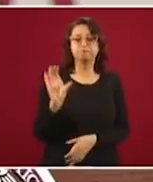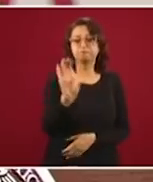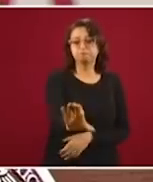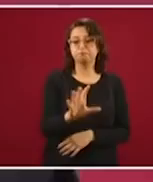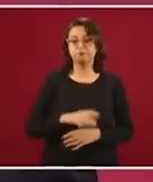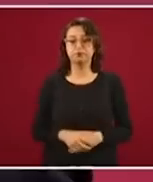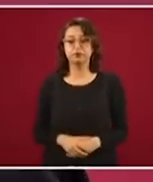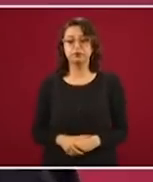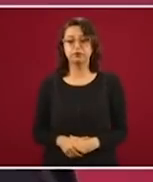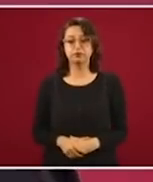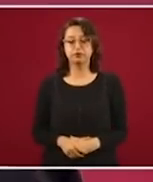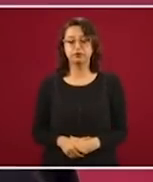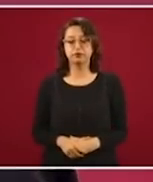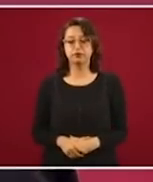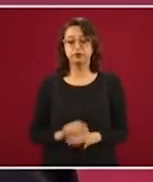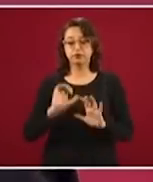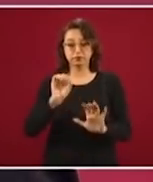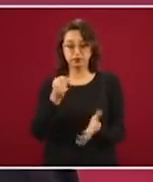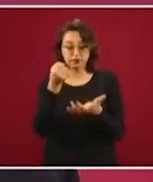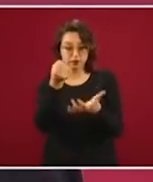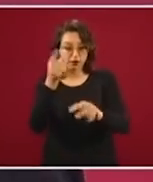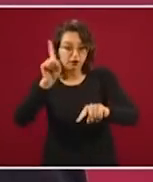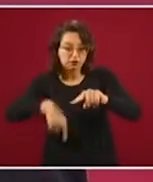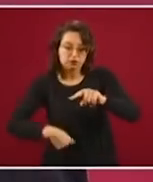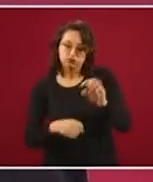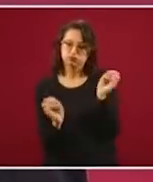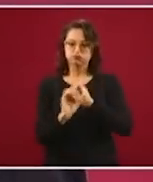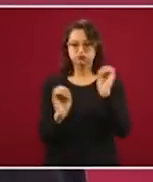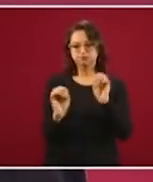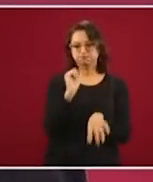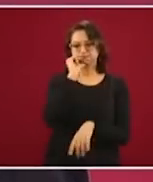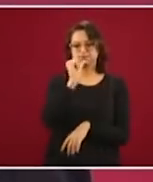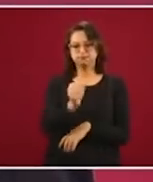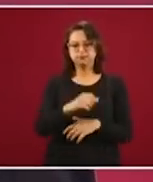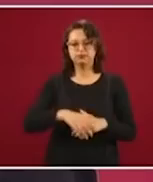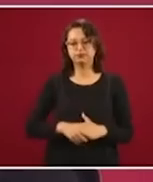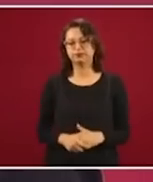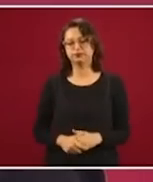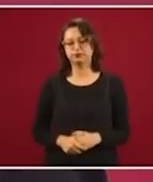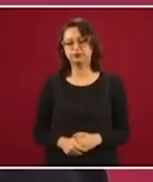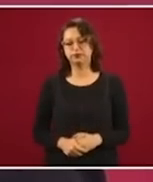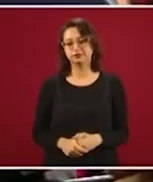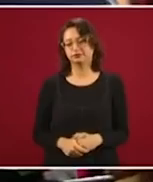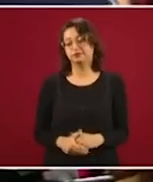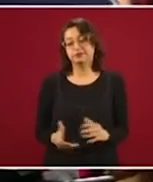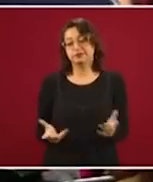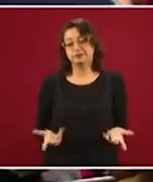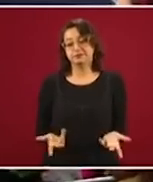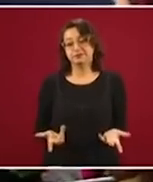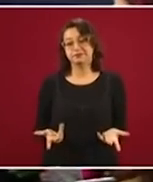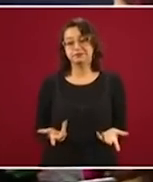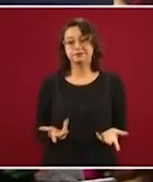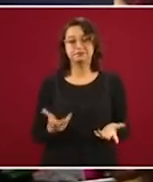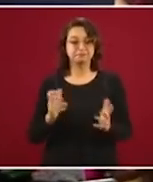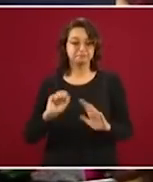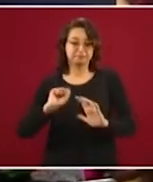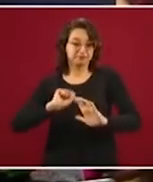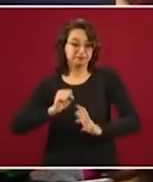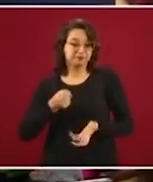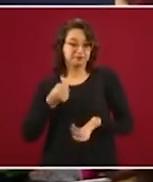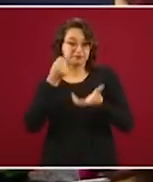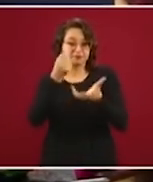no se les va a quitar presupuesto, o sea, se les va a entregar sus